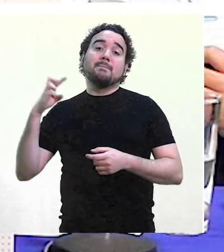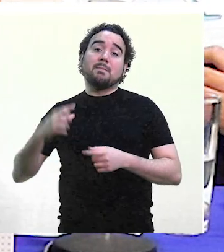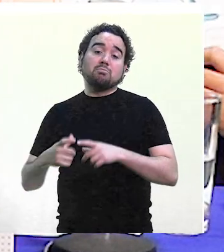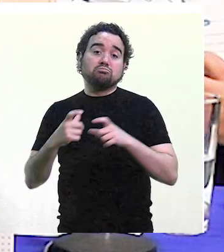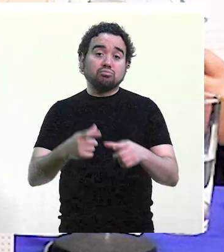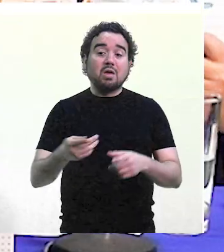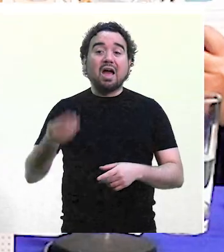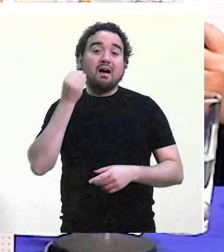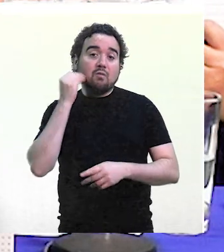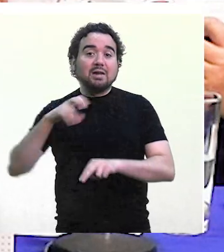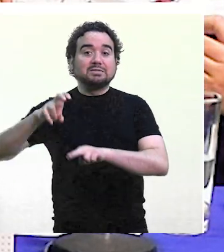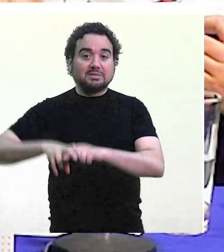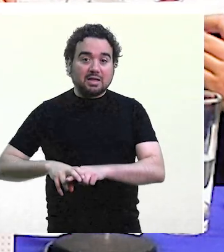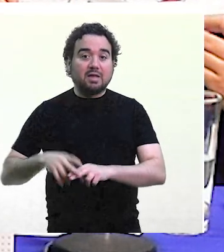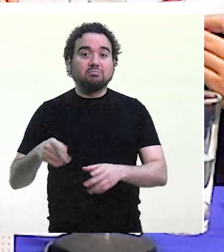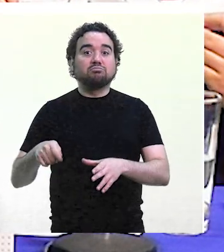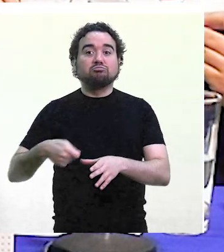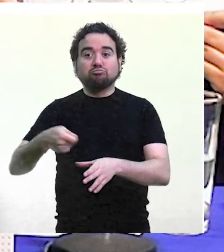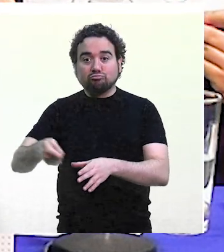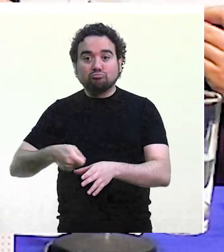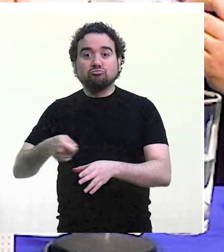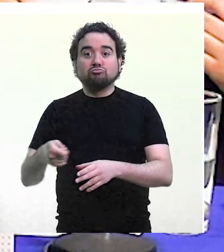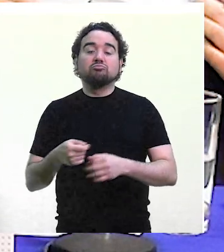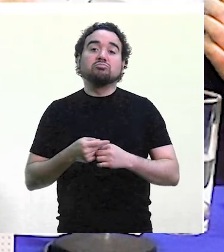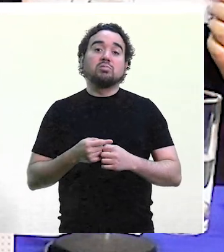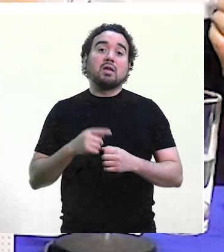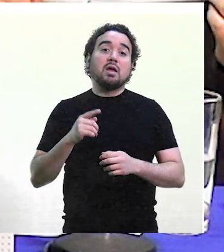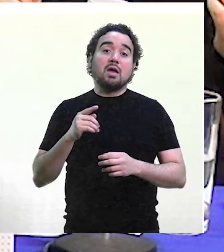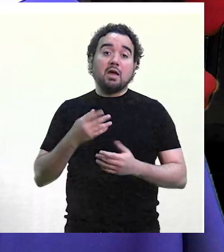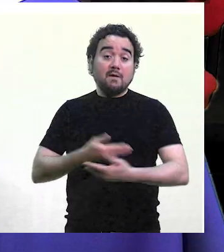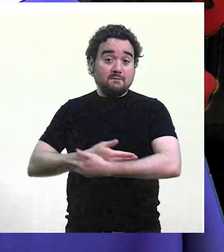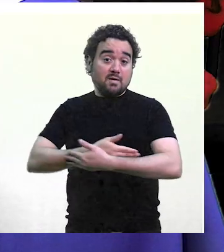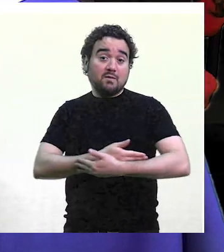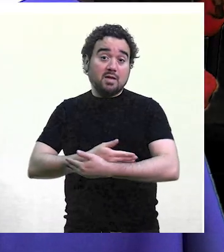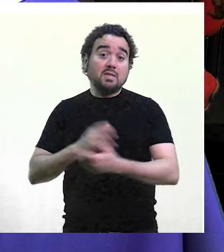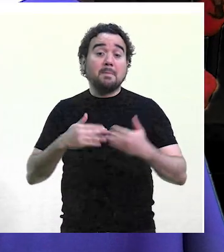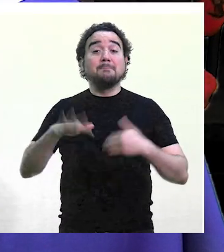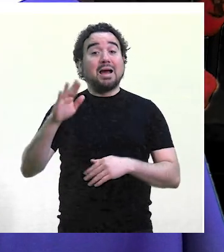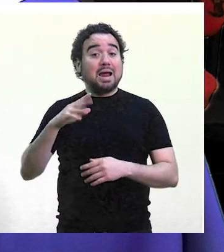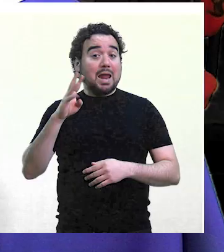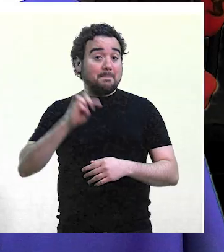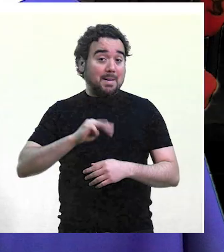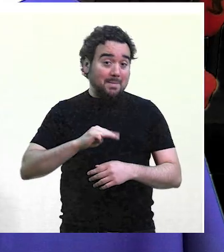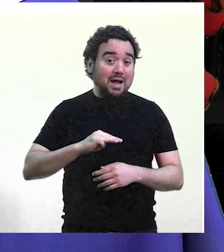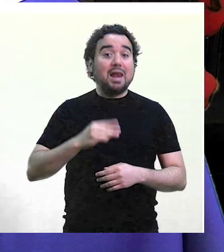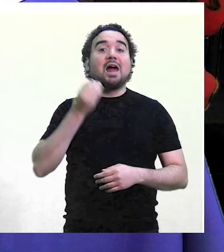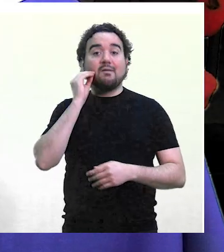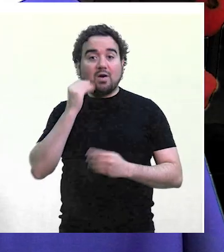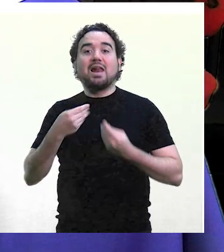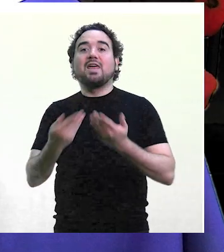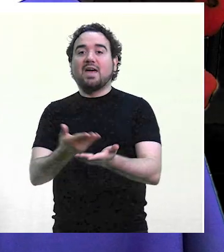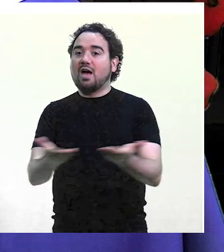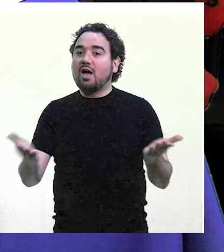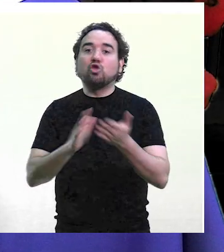tú ves al padre sirviendo la comida y a la abuela sentada y también con un gatito. Y tenemos sí un Y gatito. al revés, pues también Sí. que más que ser la mamá, la abuela